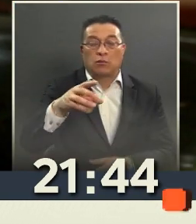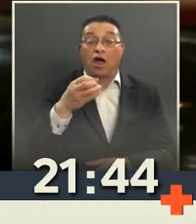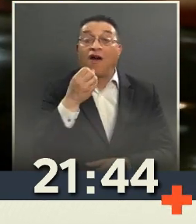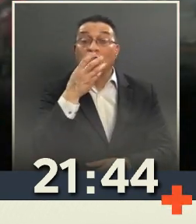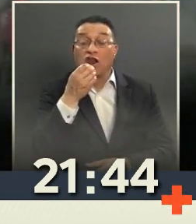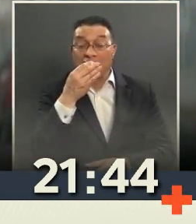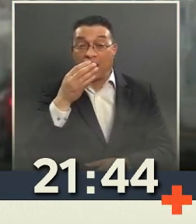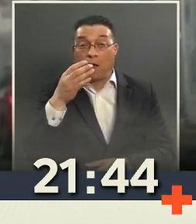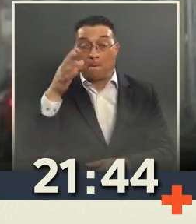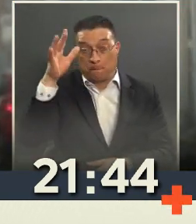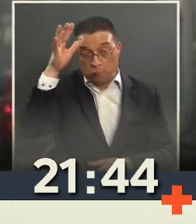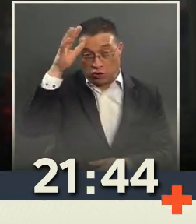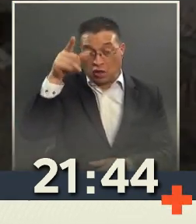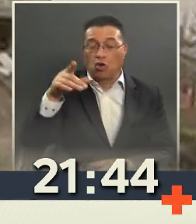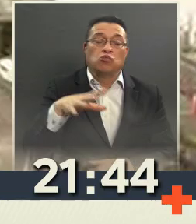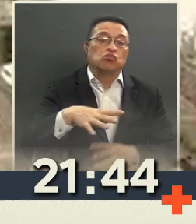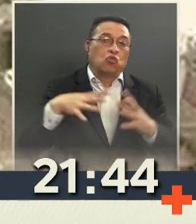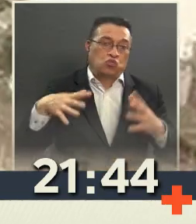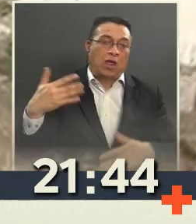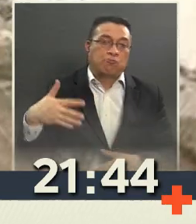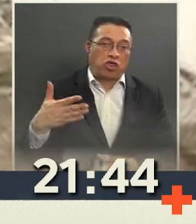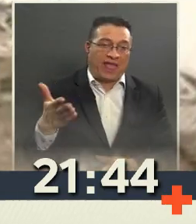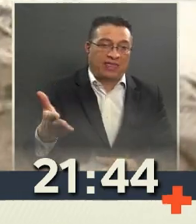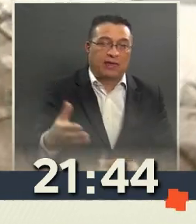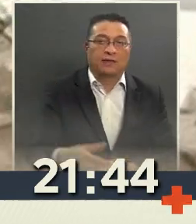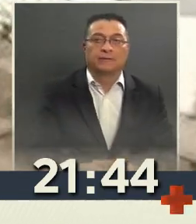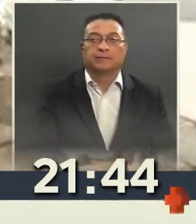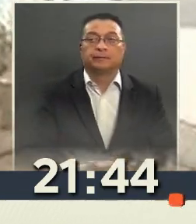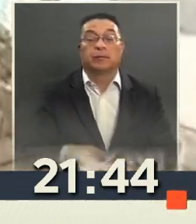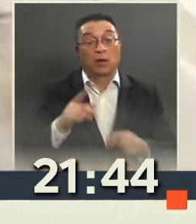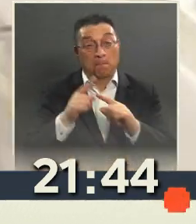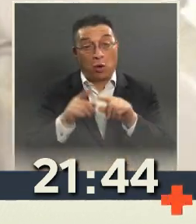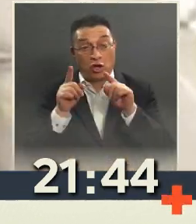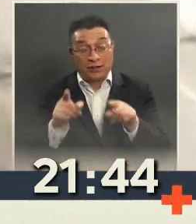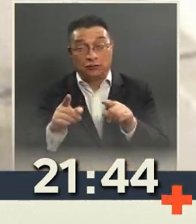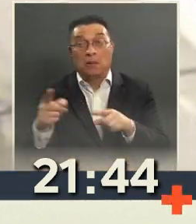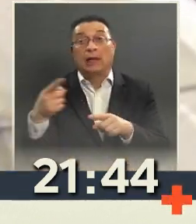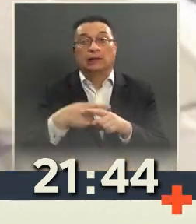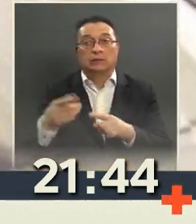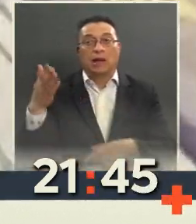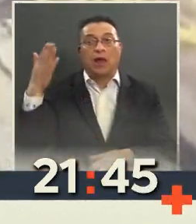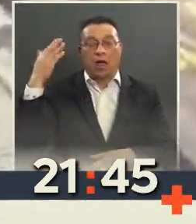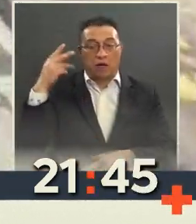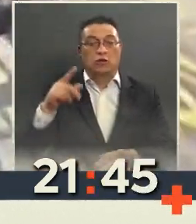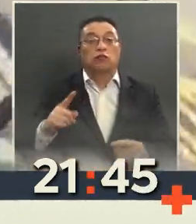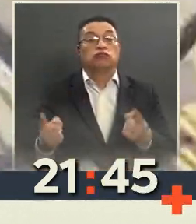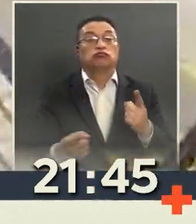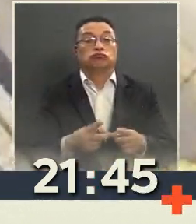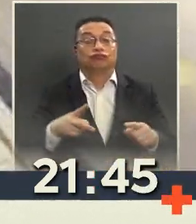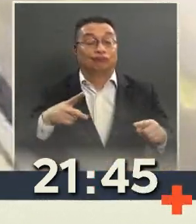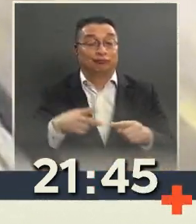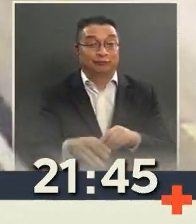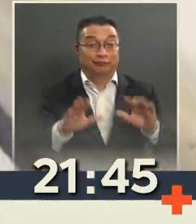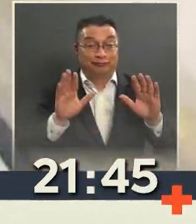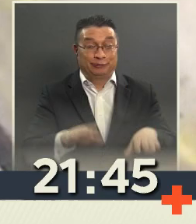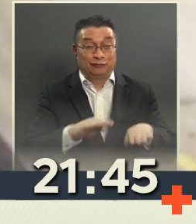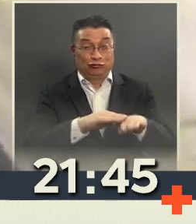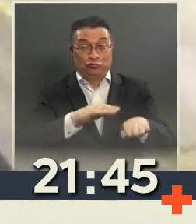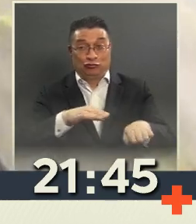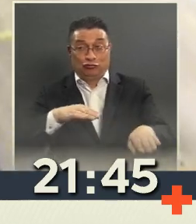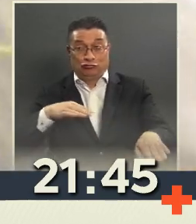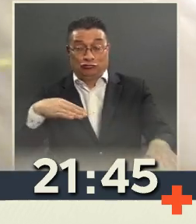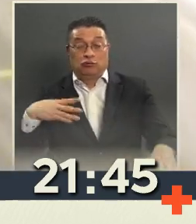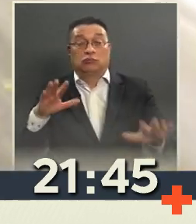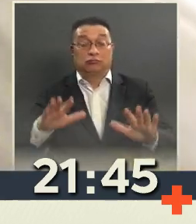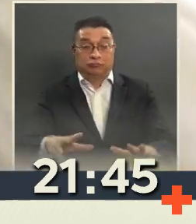Alto son cruciales. Por eso, cuando hace semanas apagaron sus motores y formaron esta columna negra para